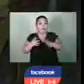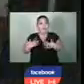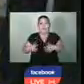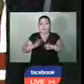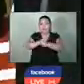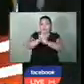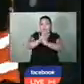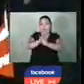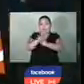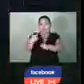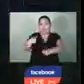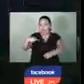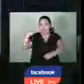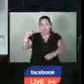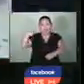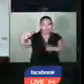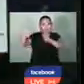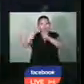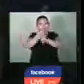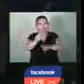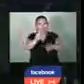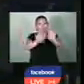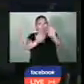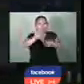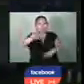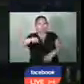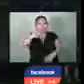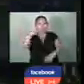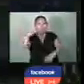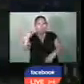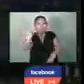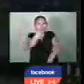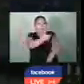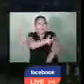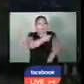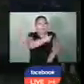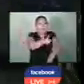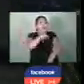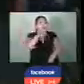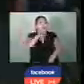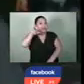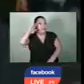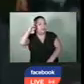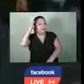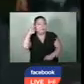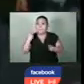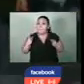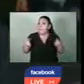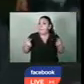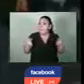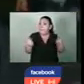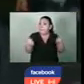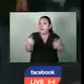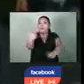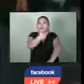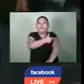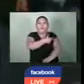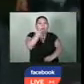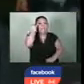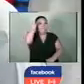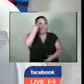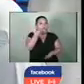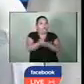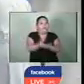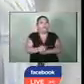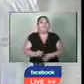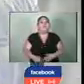logran alcanzar cerca de 94 mil dosis aplicadas, lo cual muestra la velocidad con la que se está generando esta estrategia de